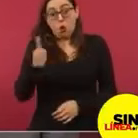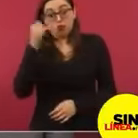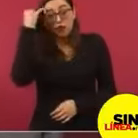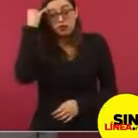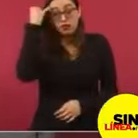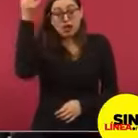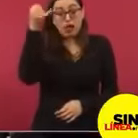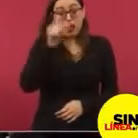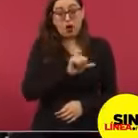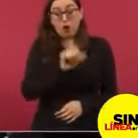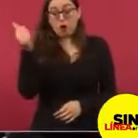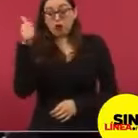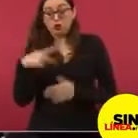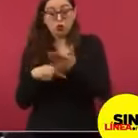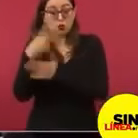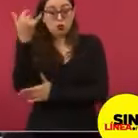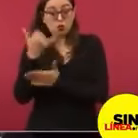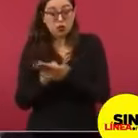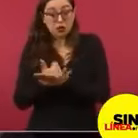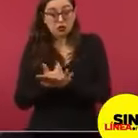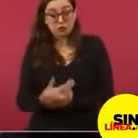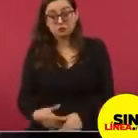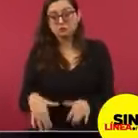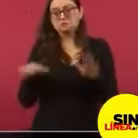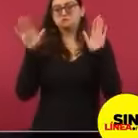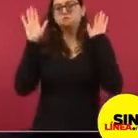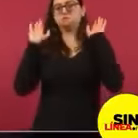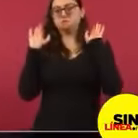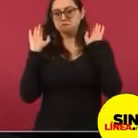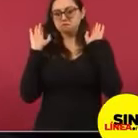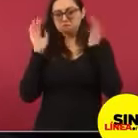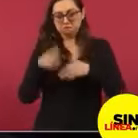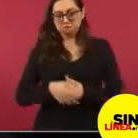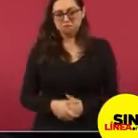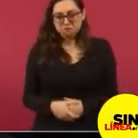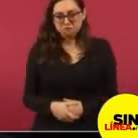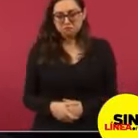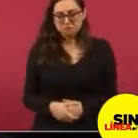Y se va a mantener la comunicación con el pueblo, de eso no tengo duda.